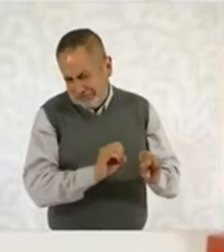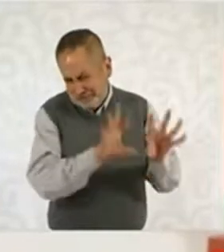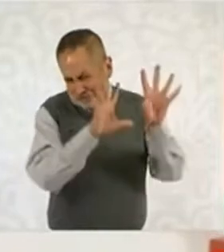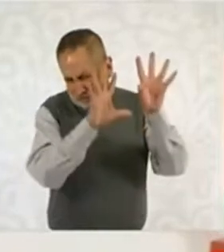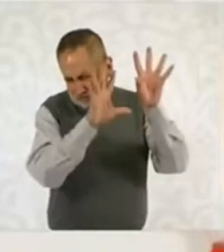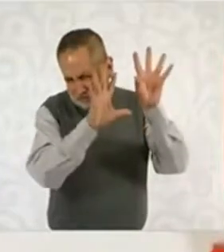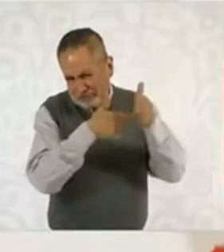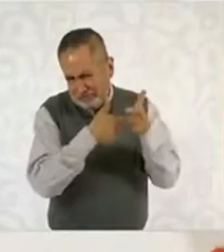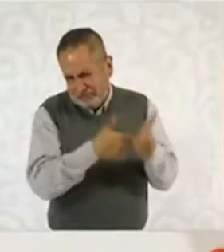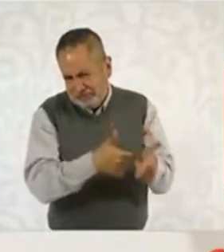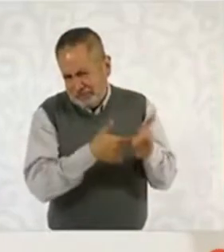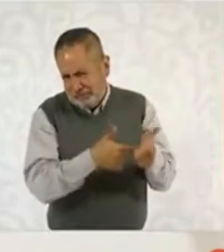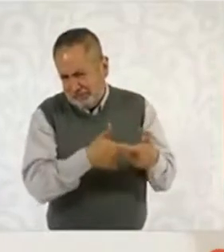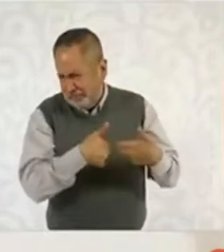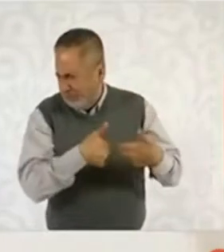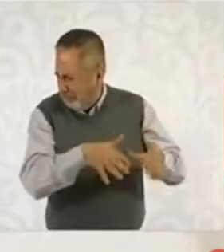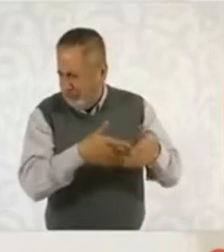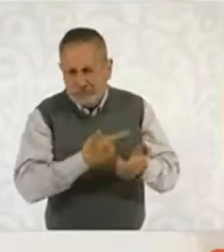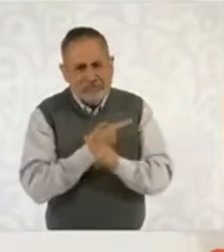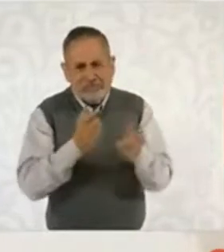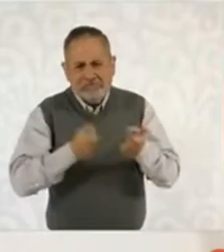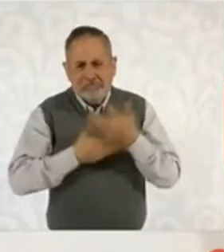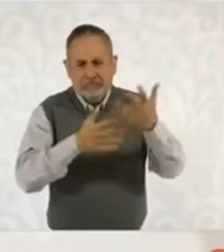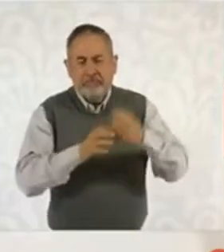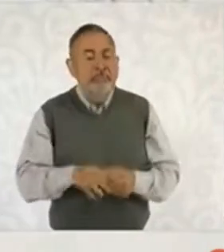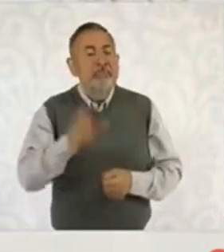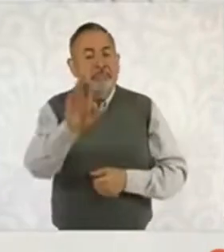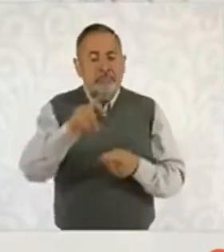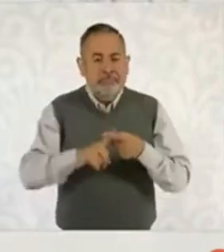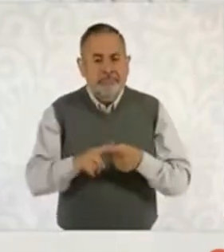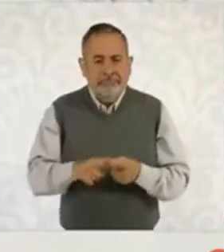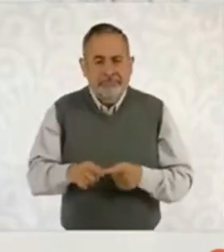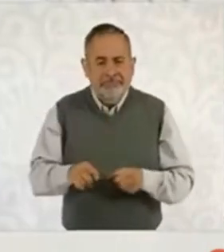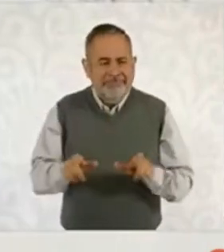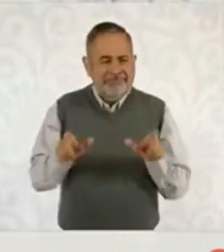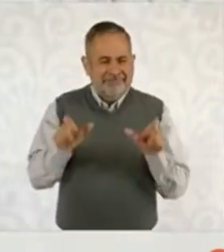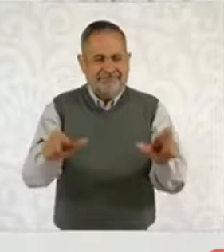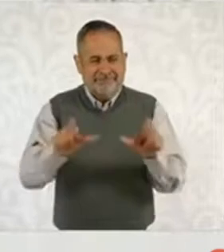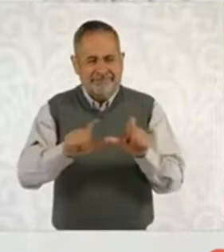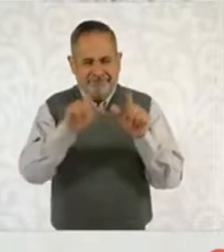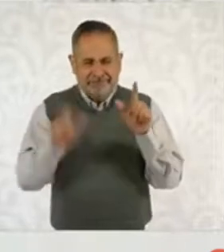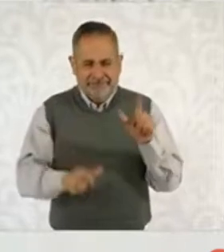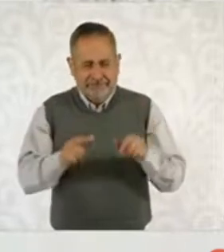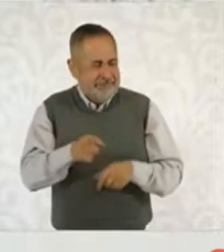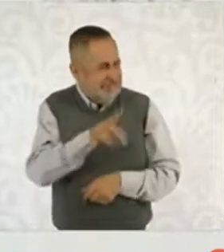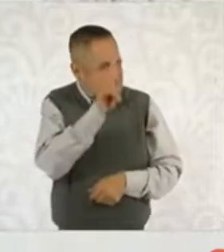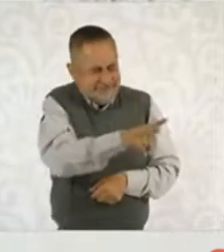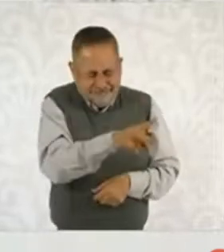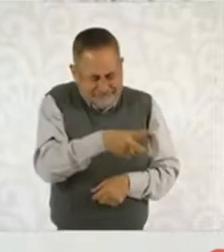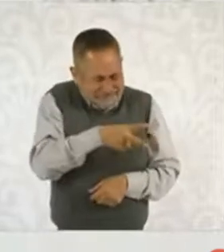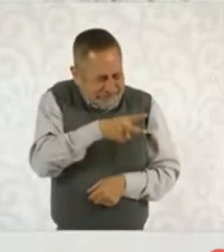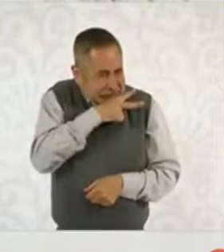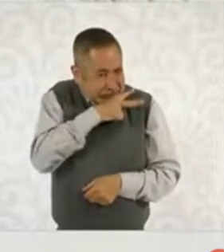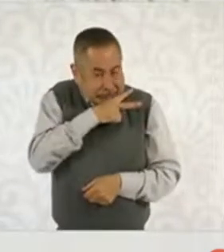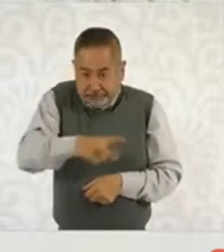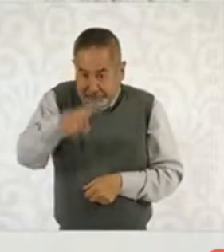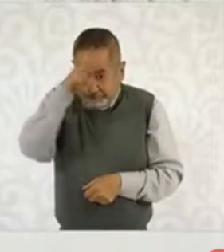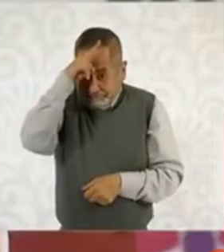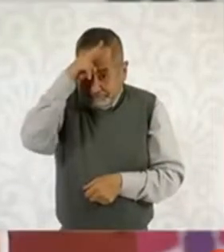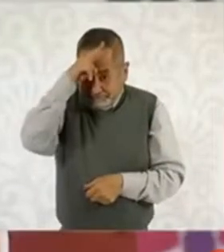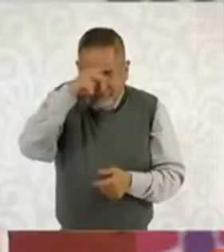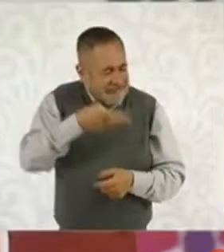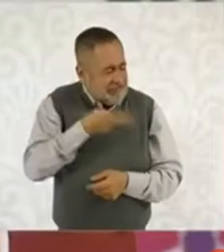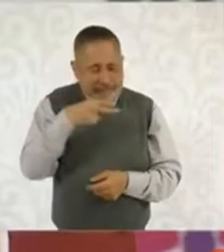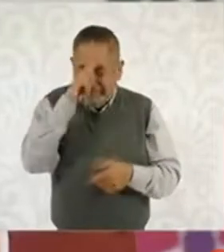Entonces, repito, el tema de la Guardia Nacional, que es pura ignorancia y que lo traen hoy no sé cuántos